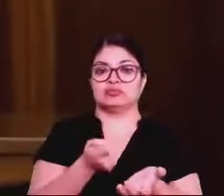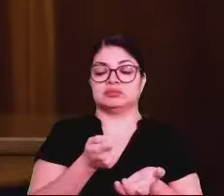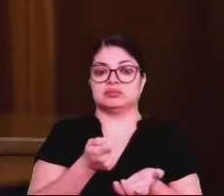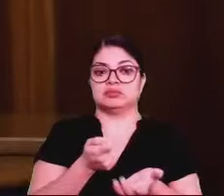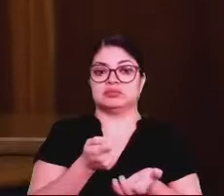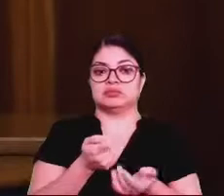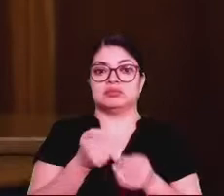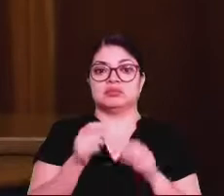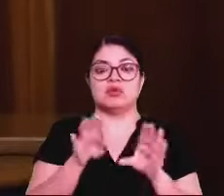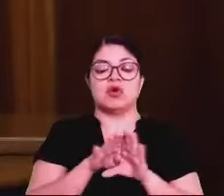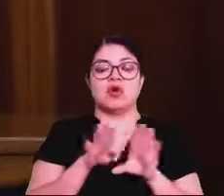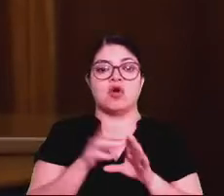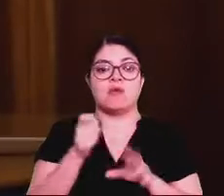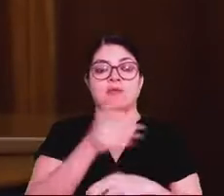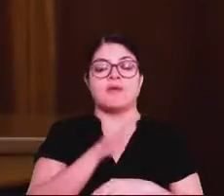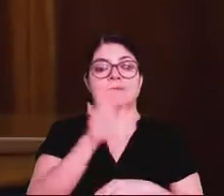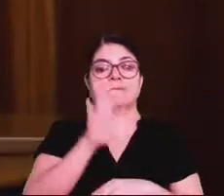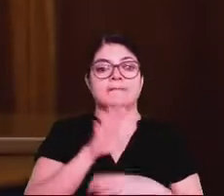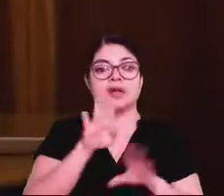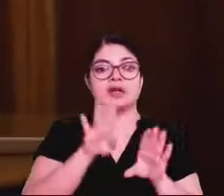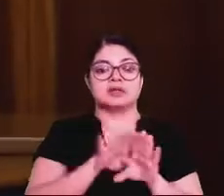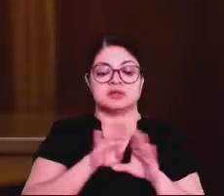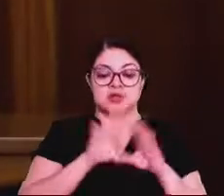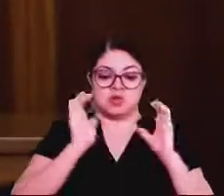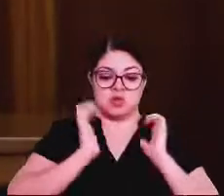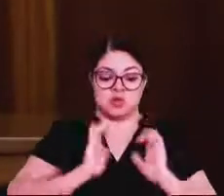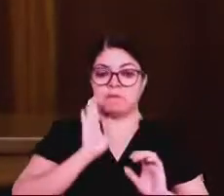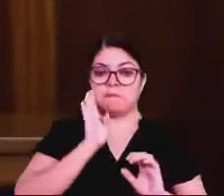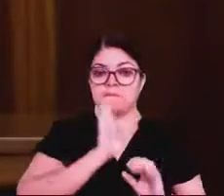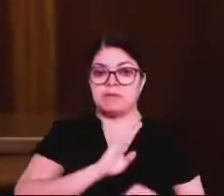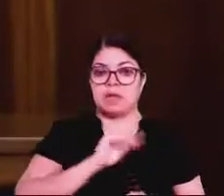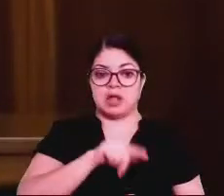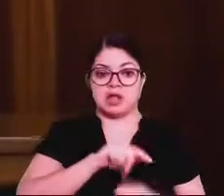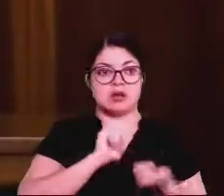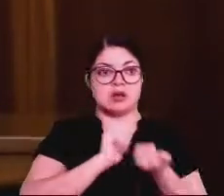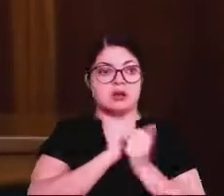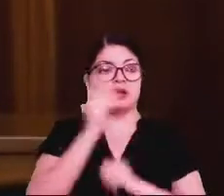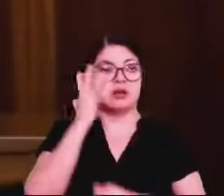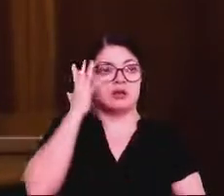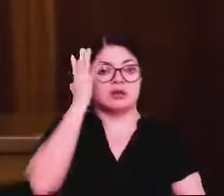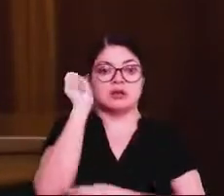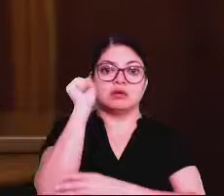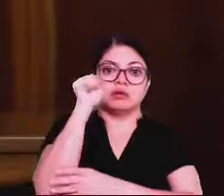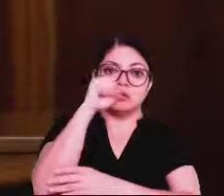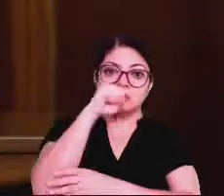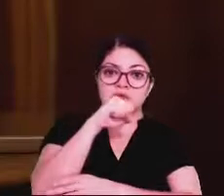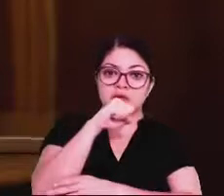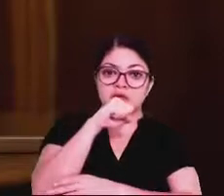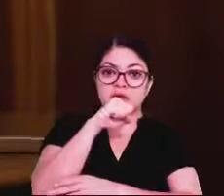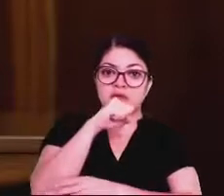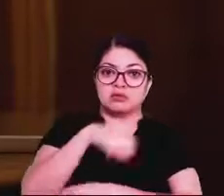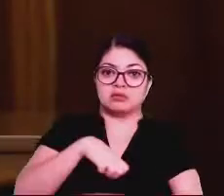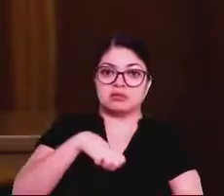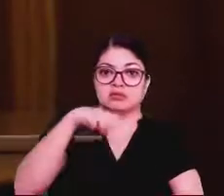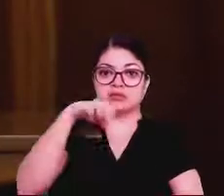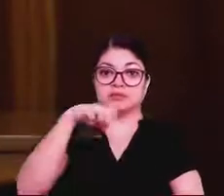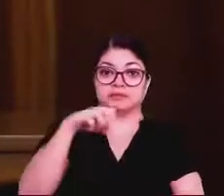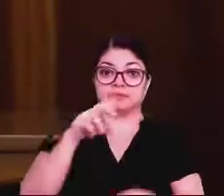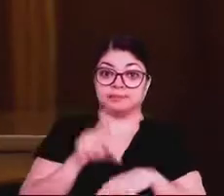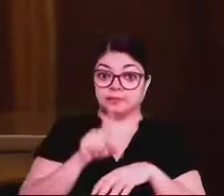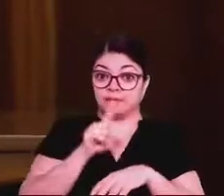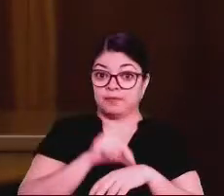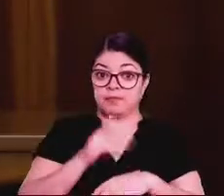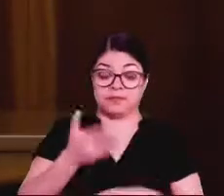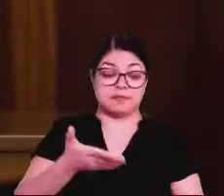se estructurarán como una desviación postural en la edad adulta. De hecho, desde hace